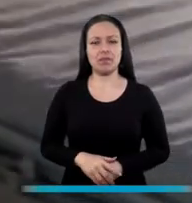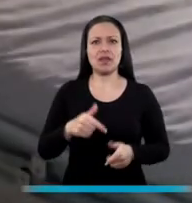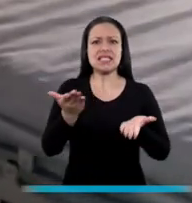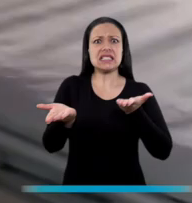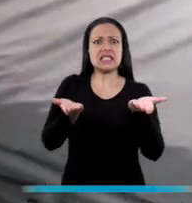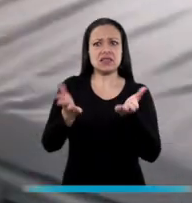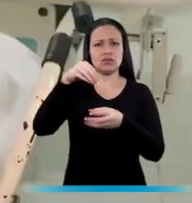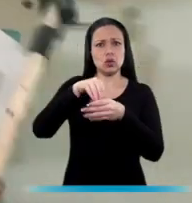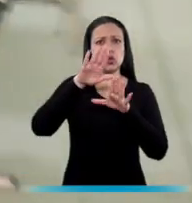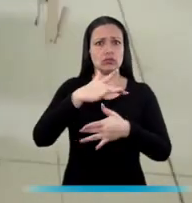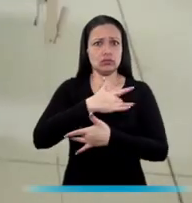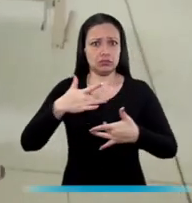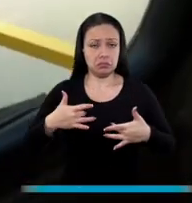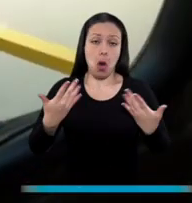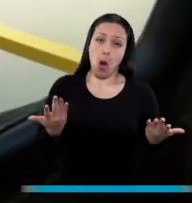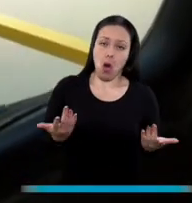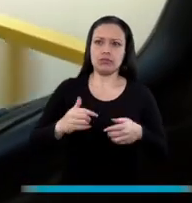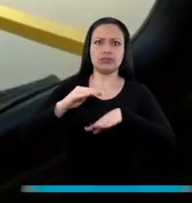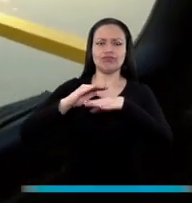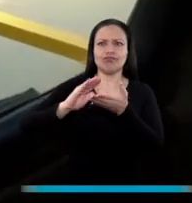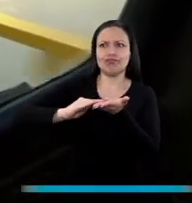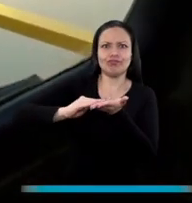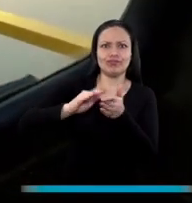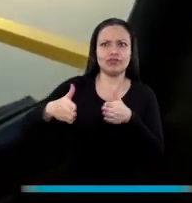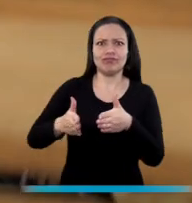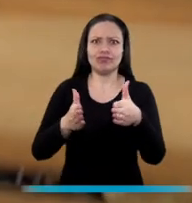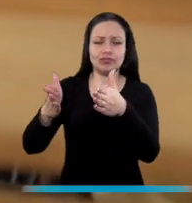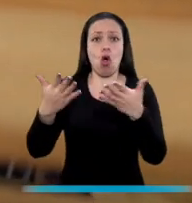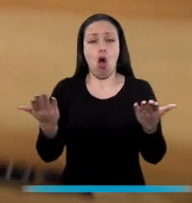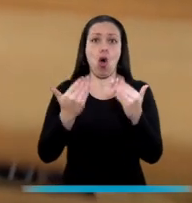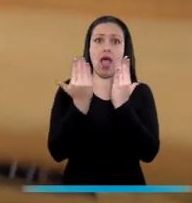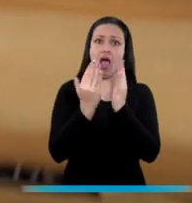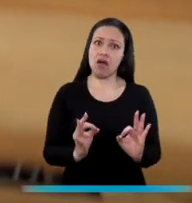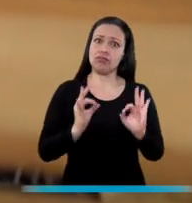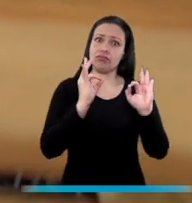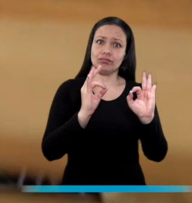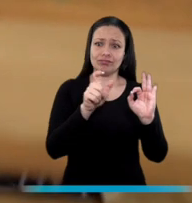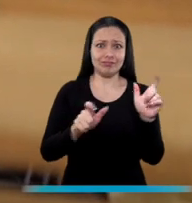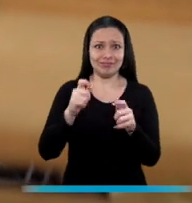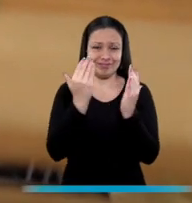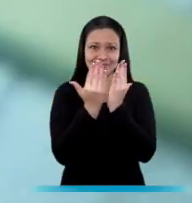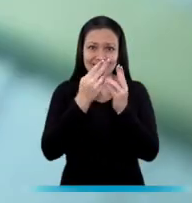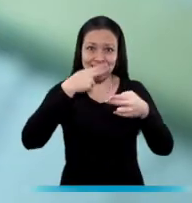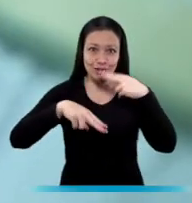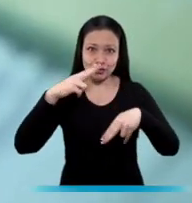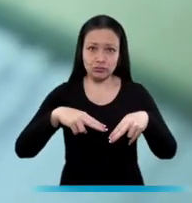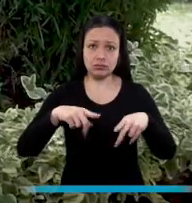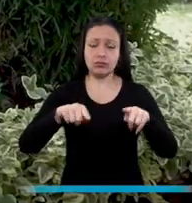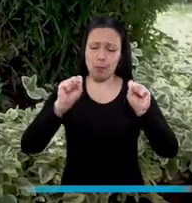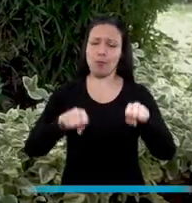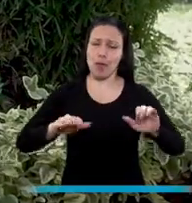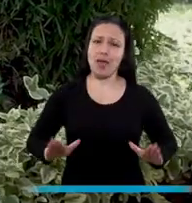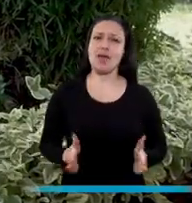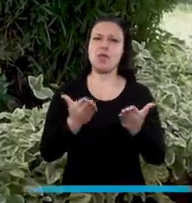El servicio de salud, la construcción o mejoramiento de las vías y la calidad de la educación que reciben nuestros hijos mejorarían si